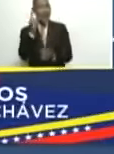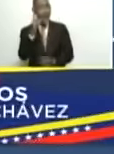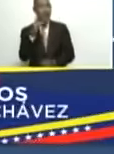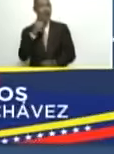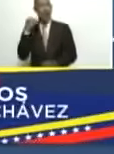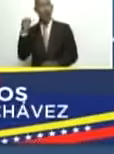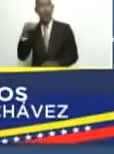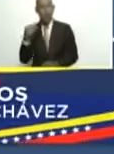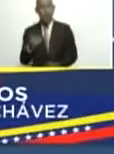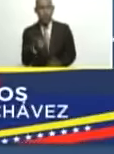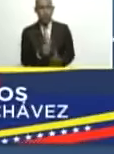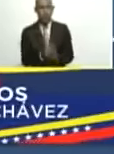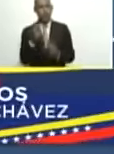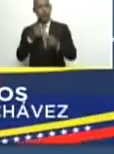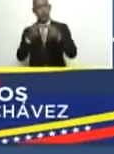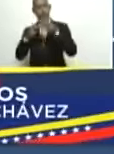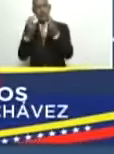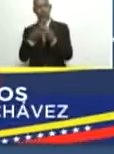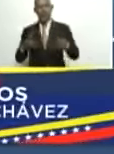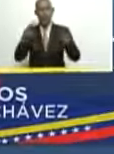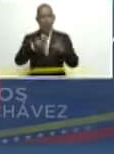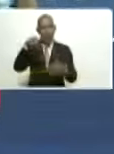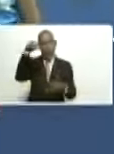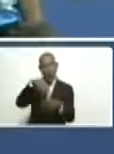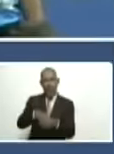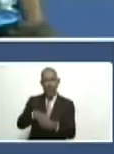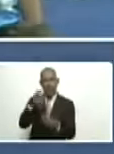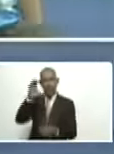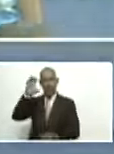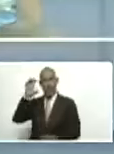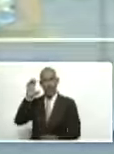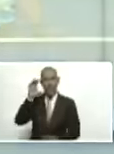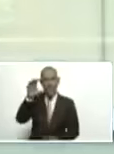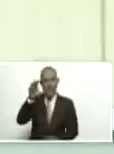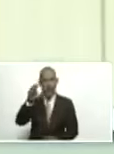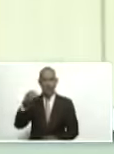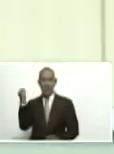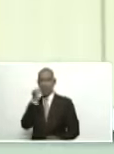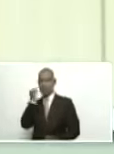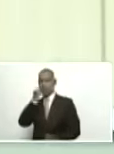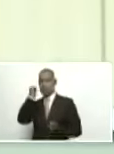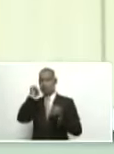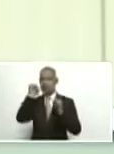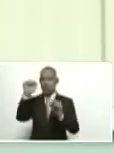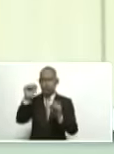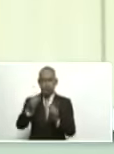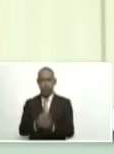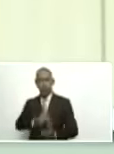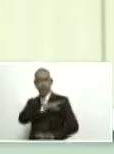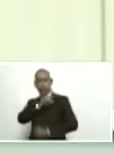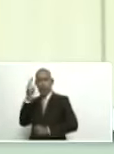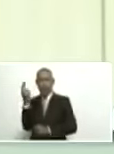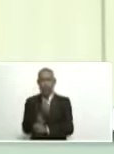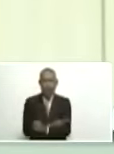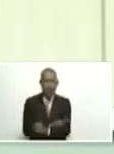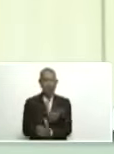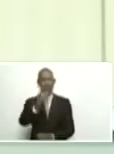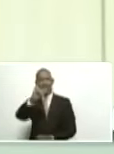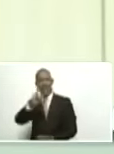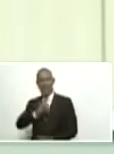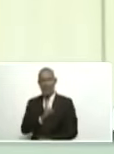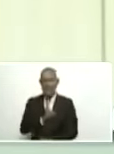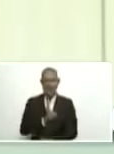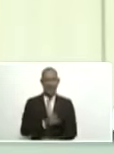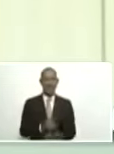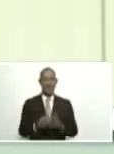juventud, construir los valores de un país rebelde, corajudo, independiente,